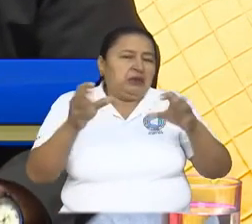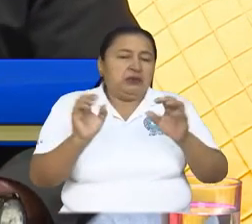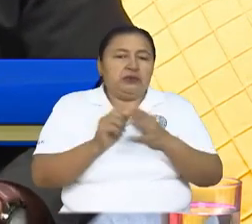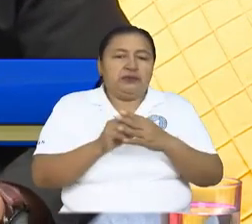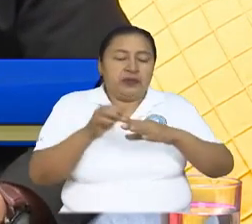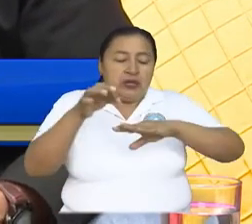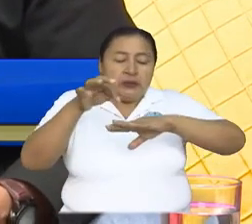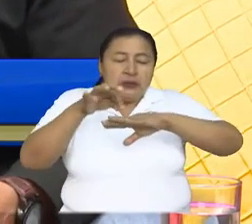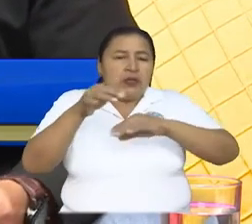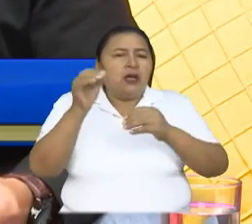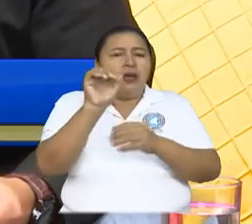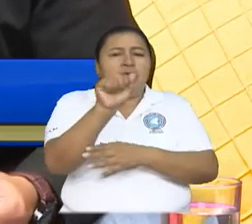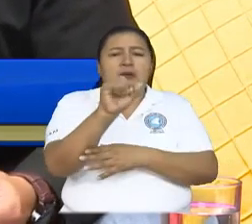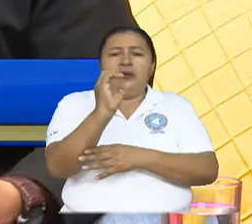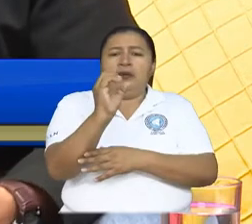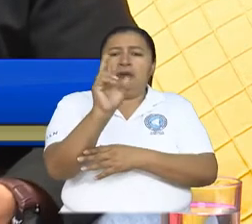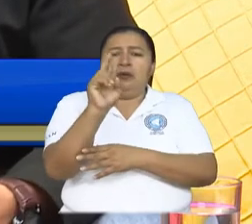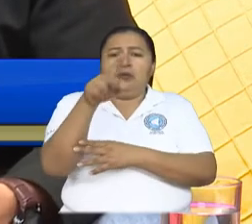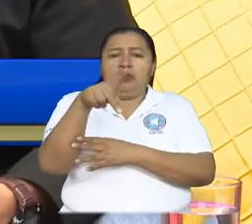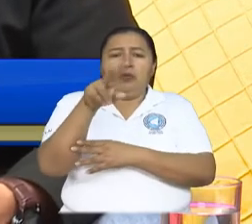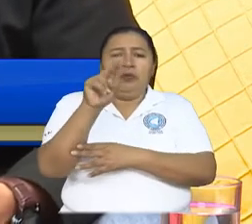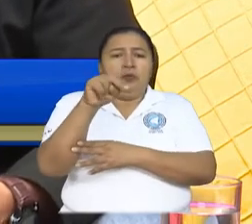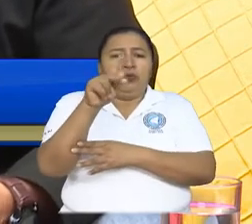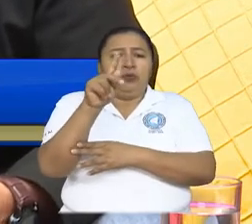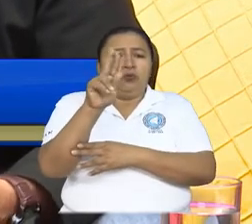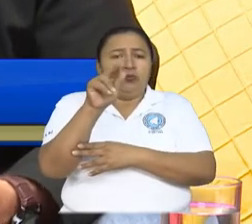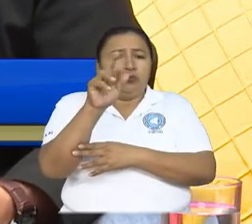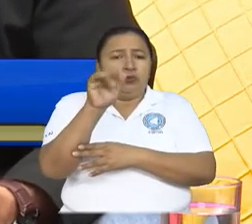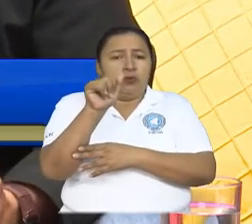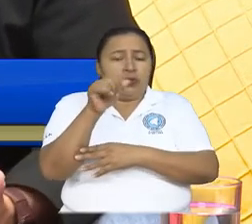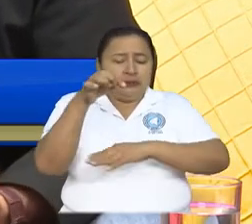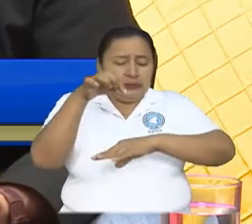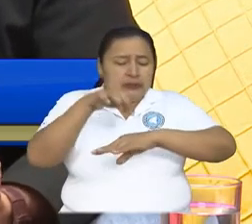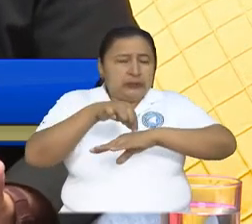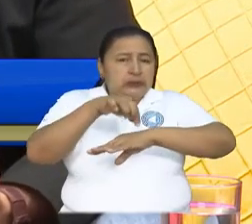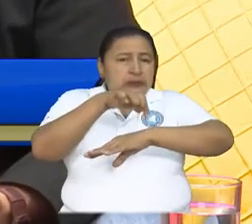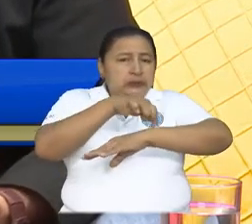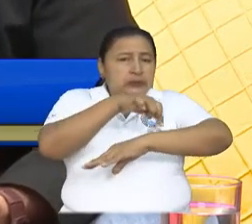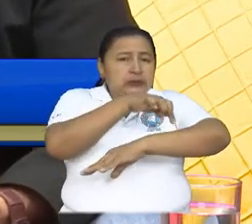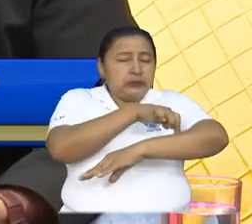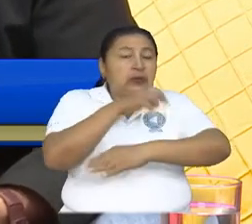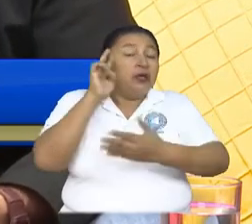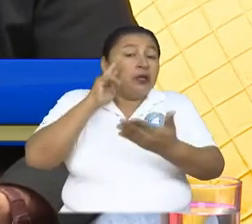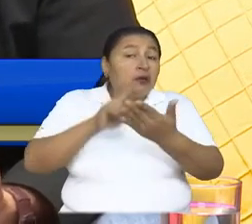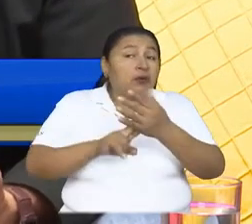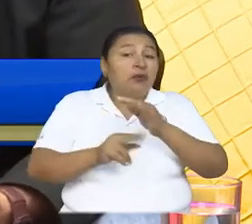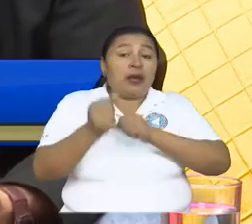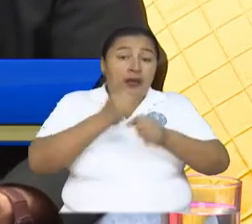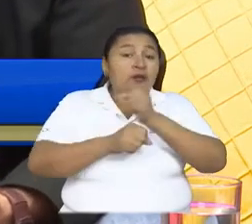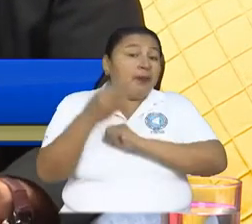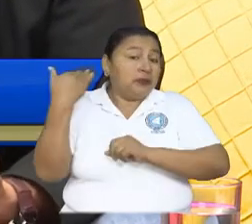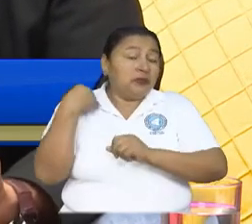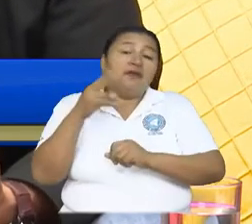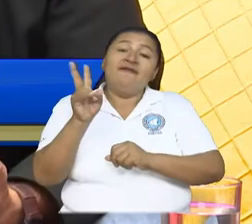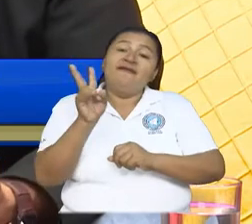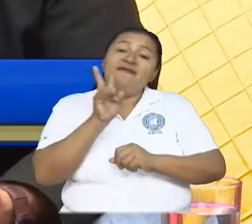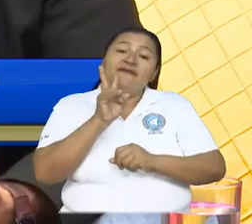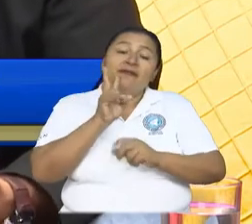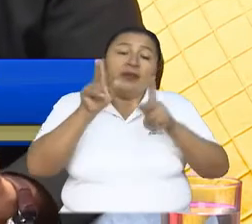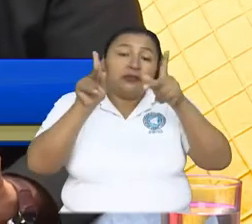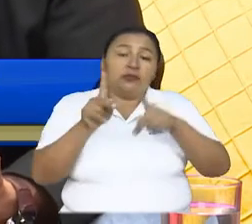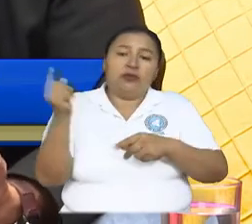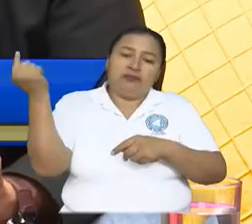acupuntura recordemos que el año el año pasado vinieron los hermanos de vietnam precisamente